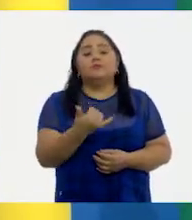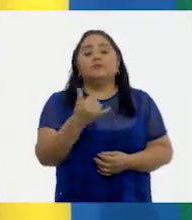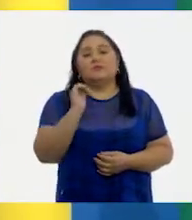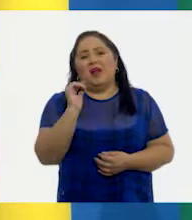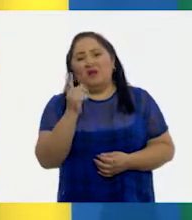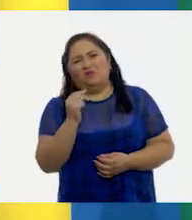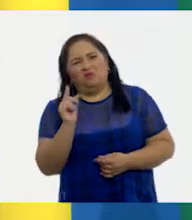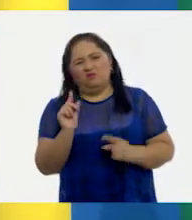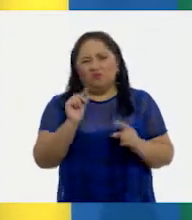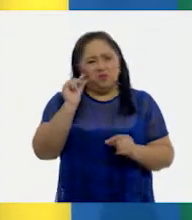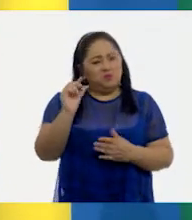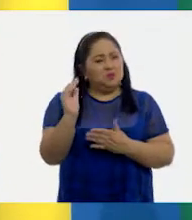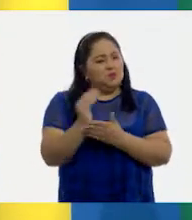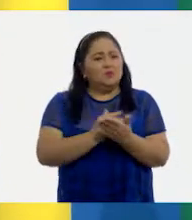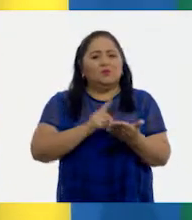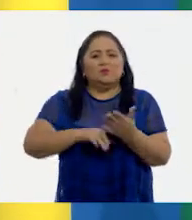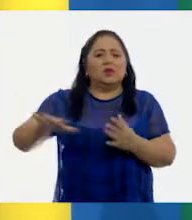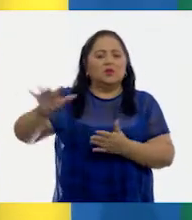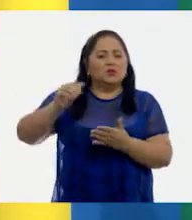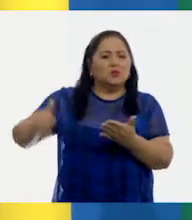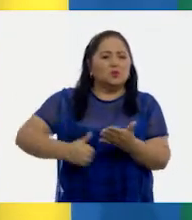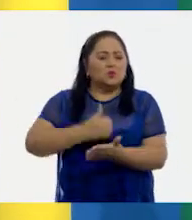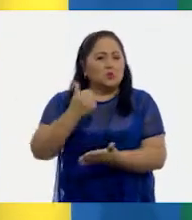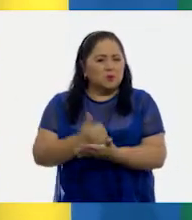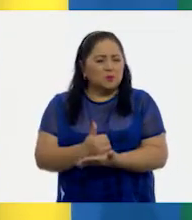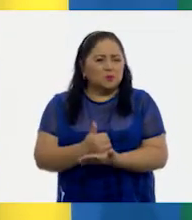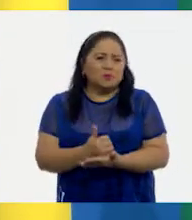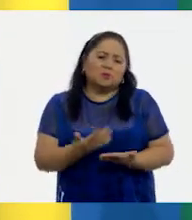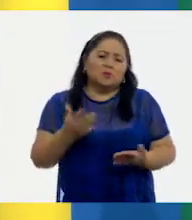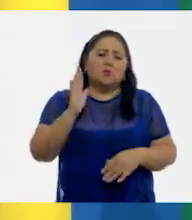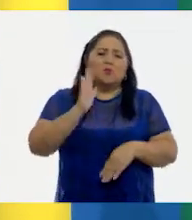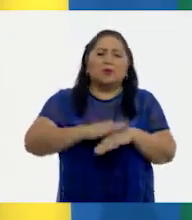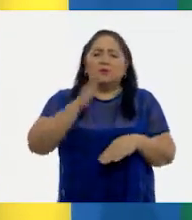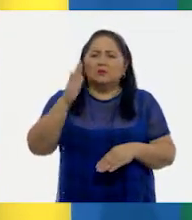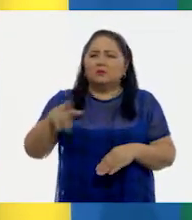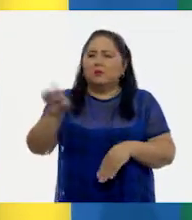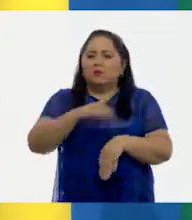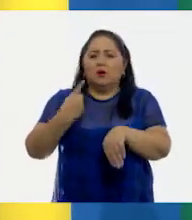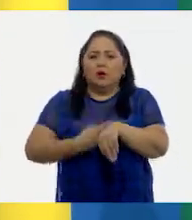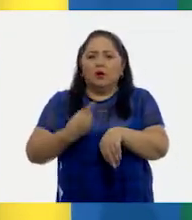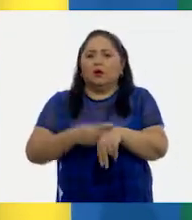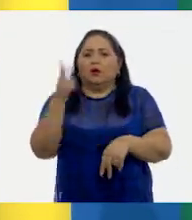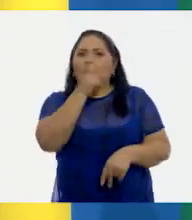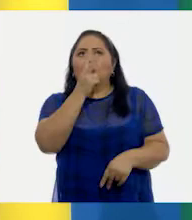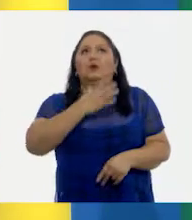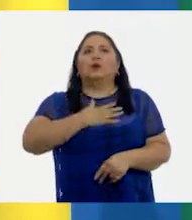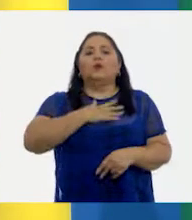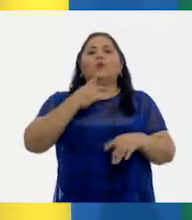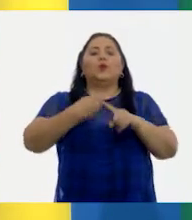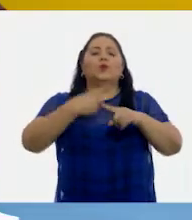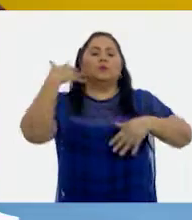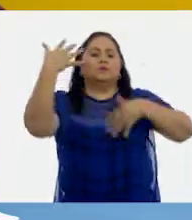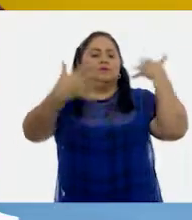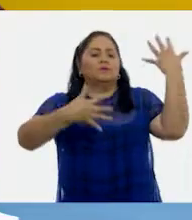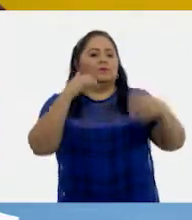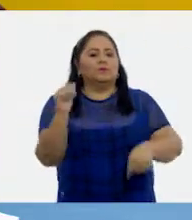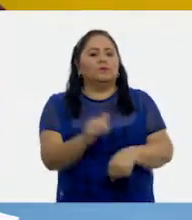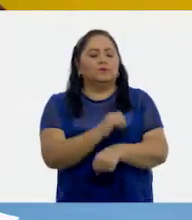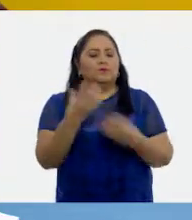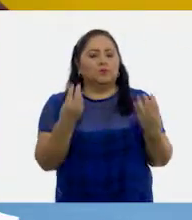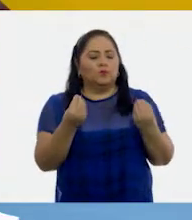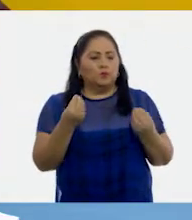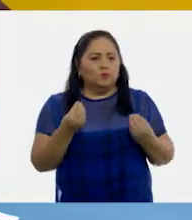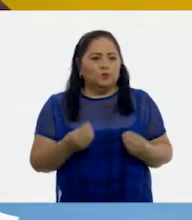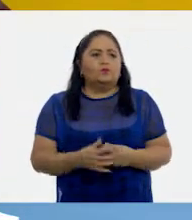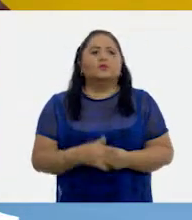no tanto de las urbanas es que somos más propensos a enfermedades respiratorias. Por la contaminación, también